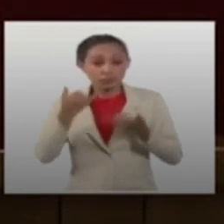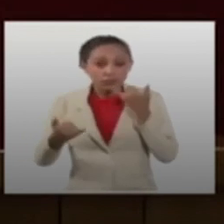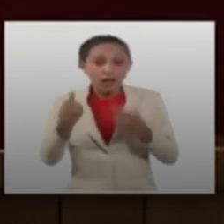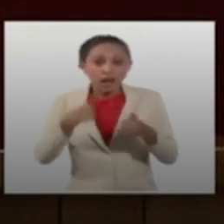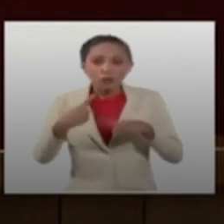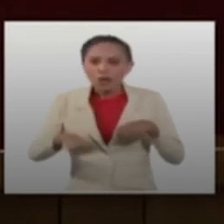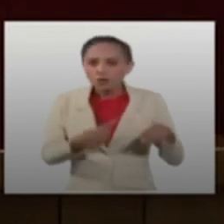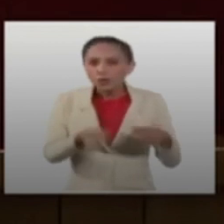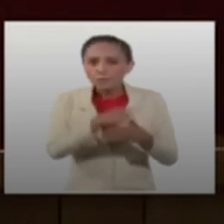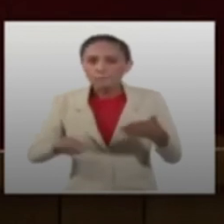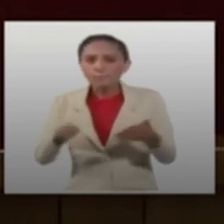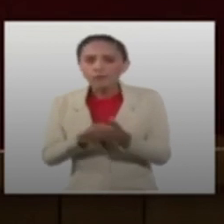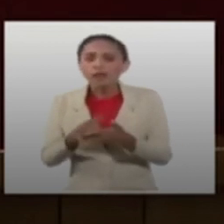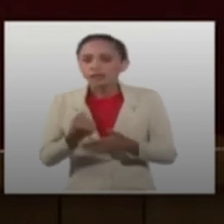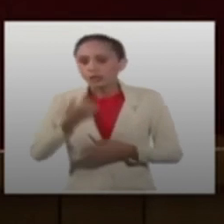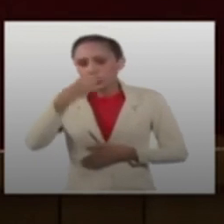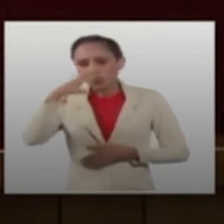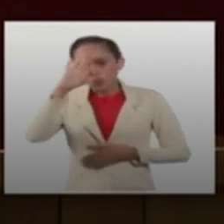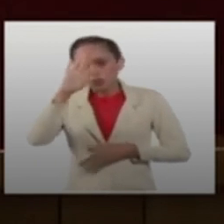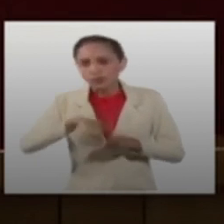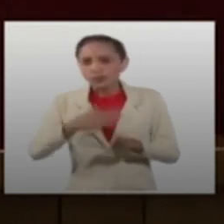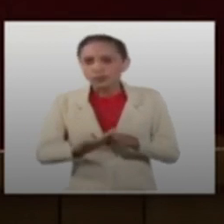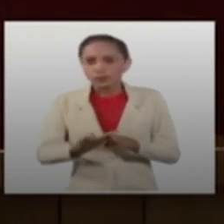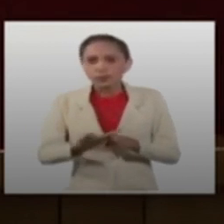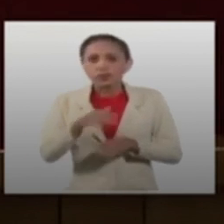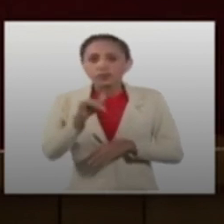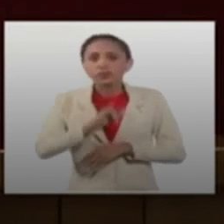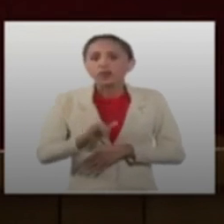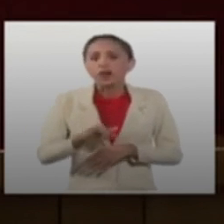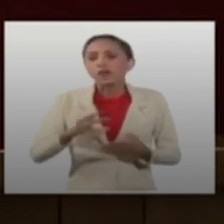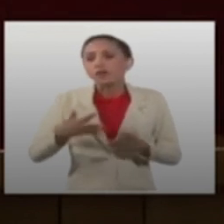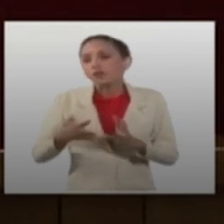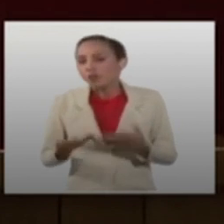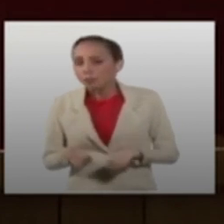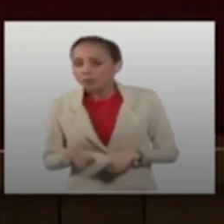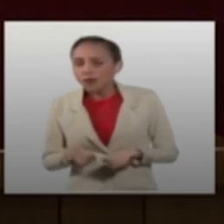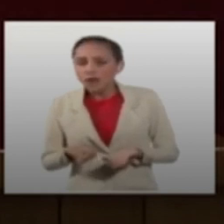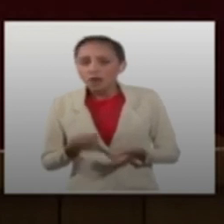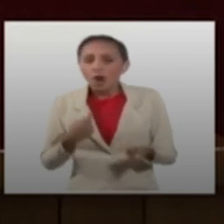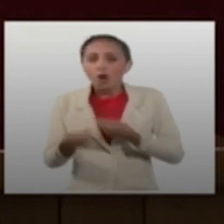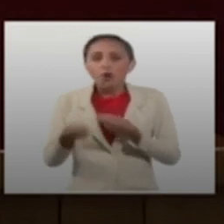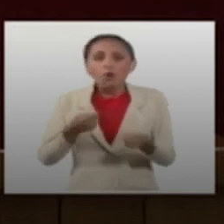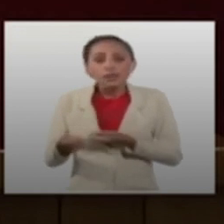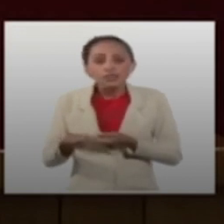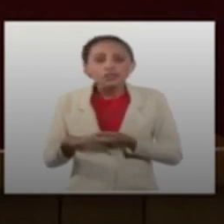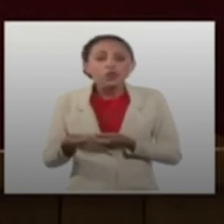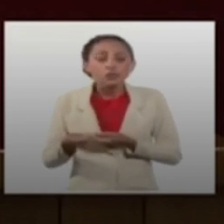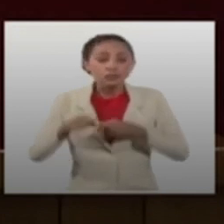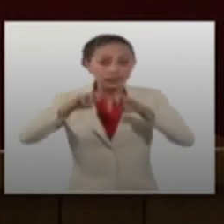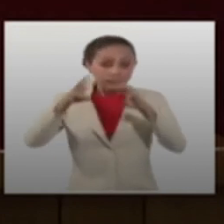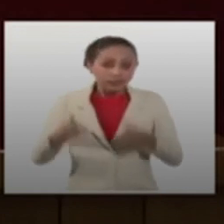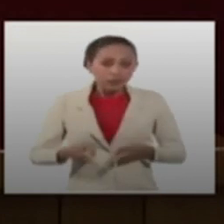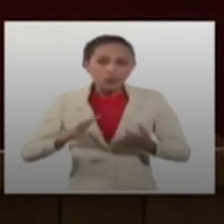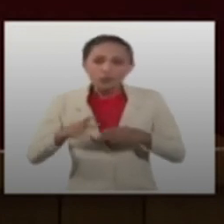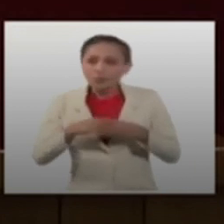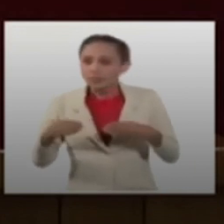nacional. Y lo están desviando el comercio electrónico como una vía para ingresar divisas. Pero el comercio electrónico no es para